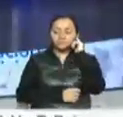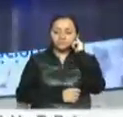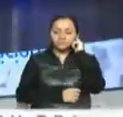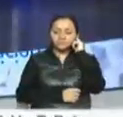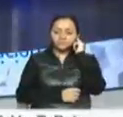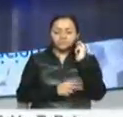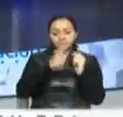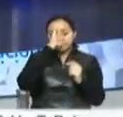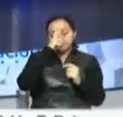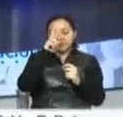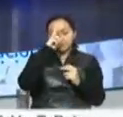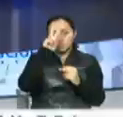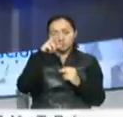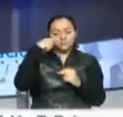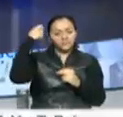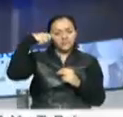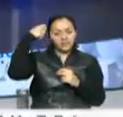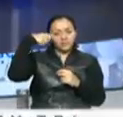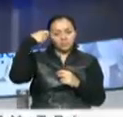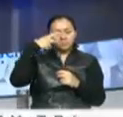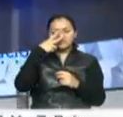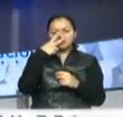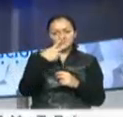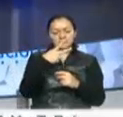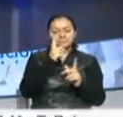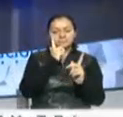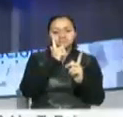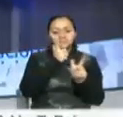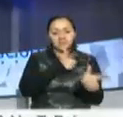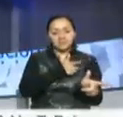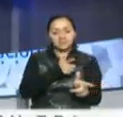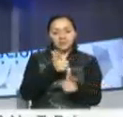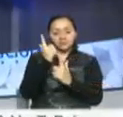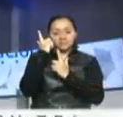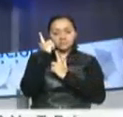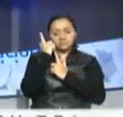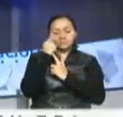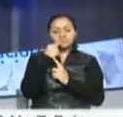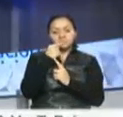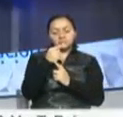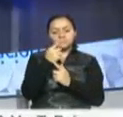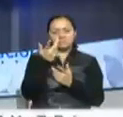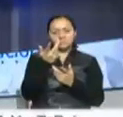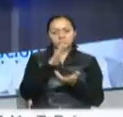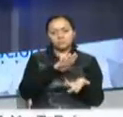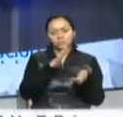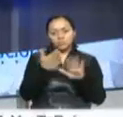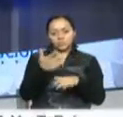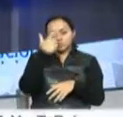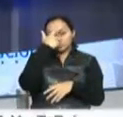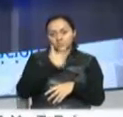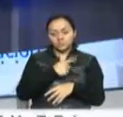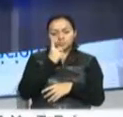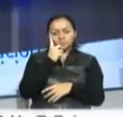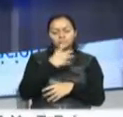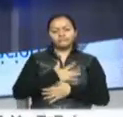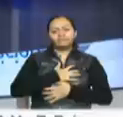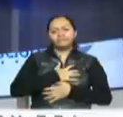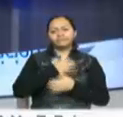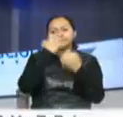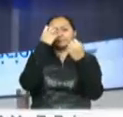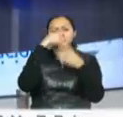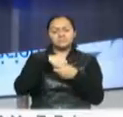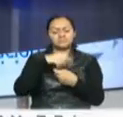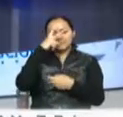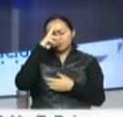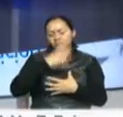En México, un video que presuntamente muestra militares mexicanos ejecutando a un civil provocó indignación en ese